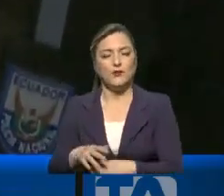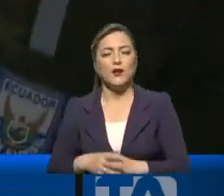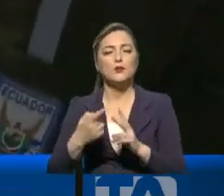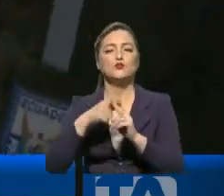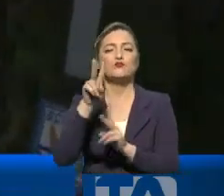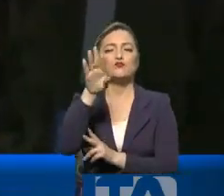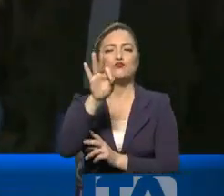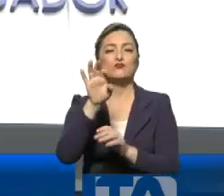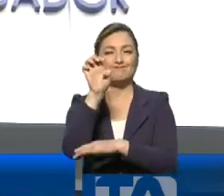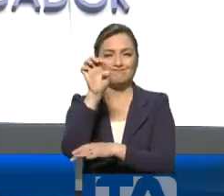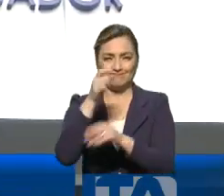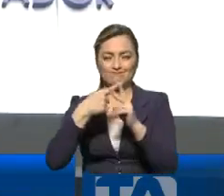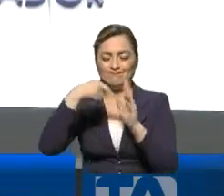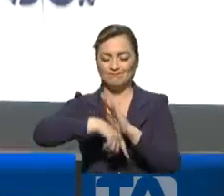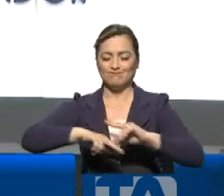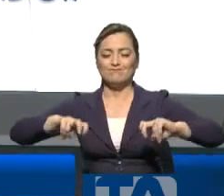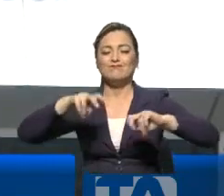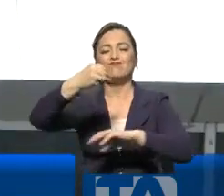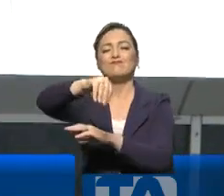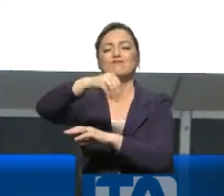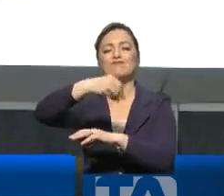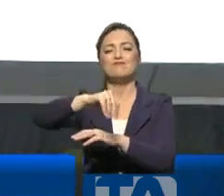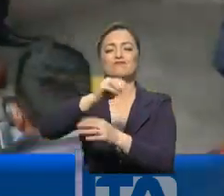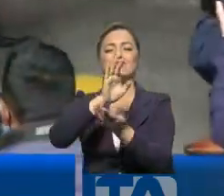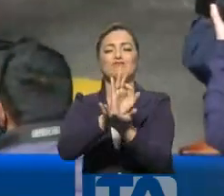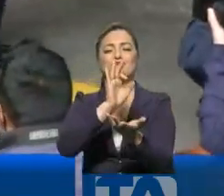enero. Este miércoles deberán rendir su versión libre y